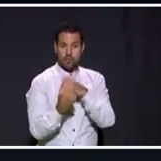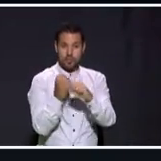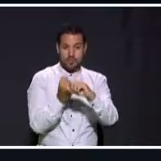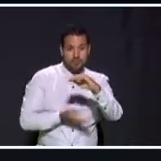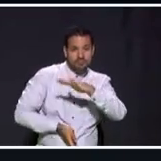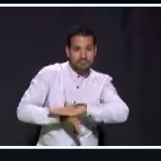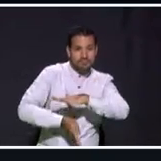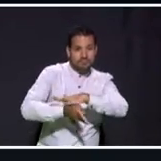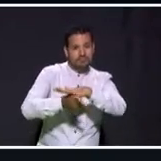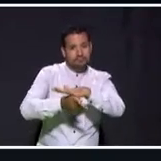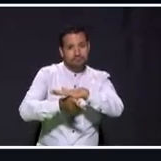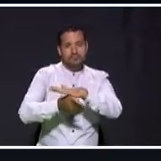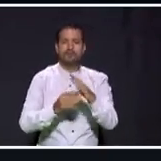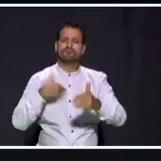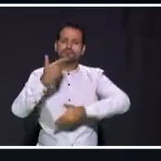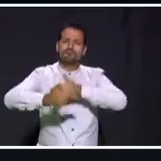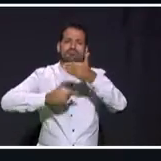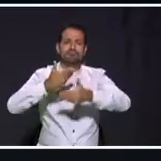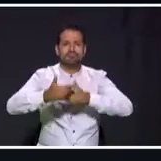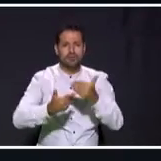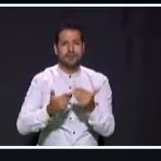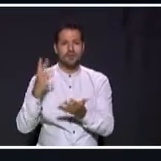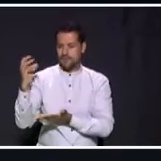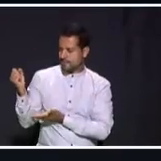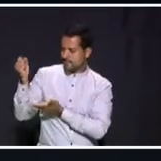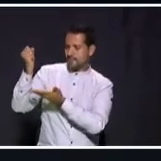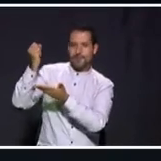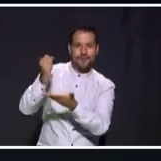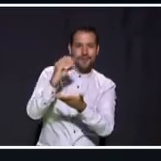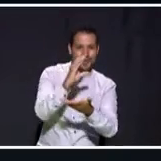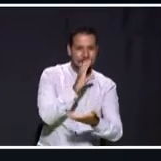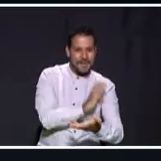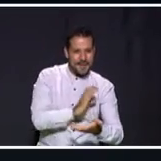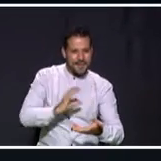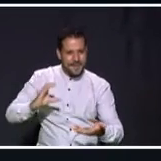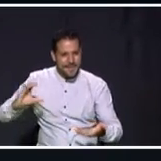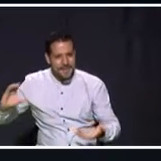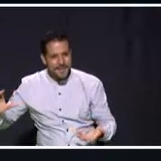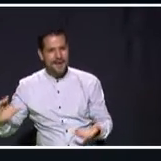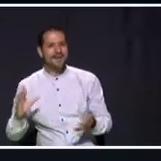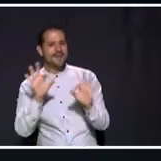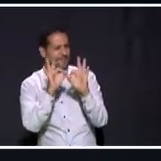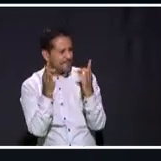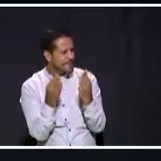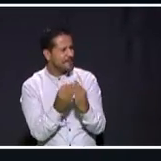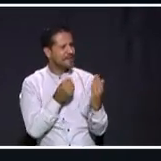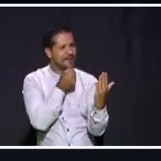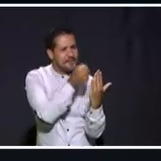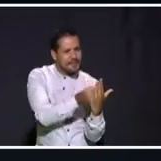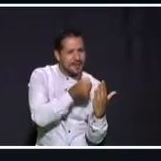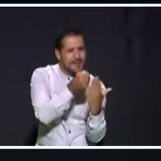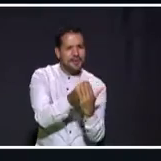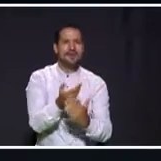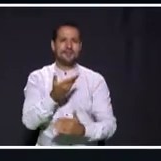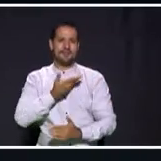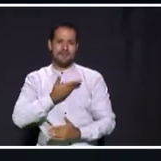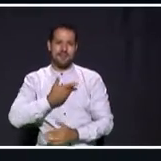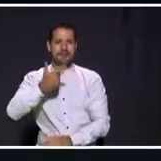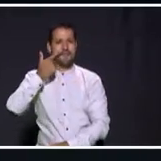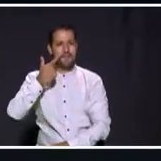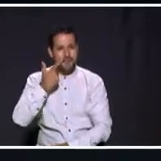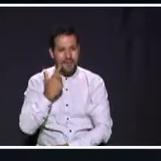podamos desarrollar y con recursos poder trabajar en el espíritu de la familia en el ser en esa familia en la mamá en el papá en los